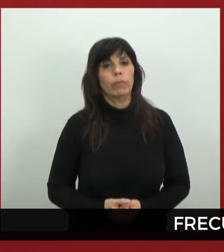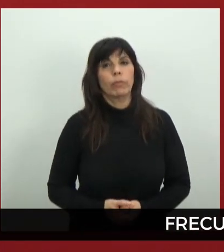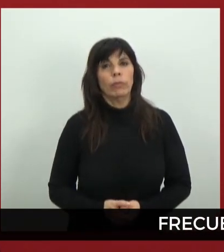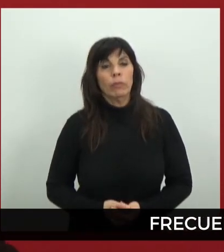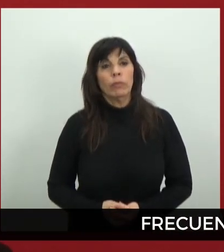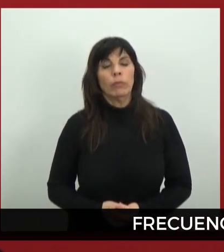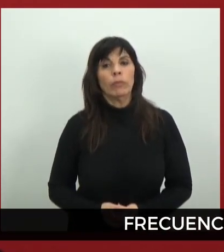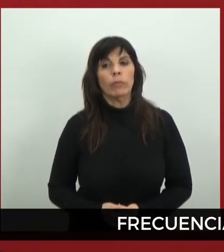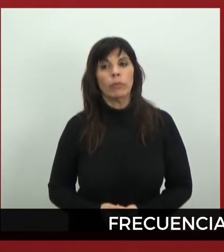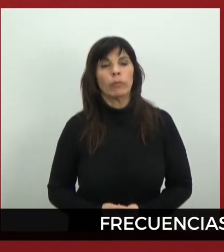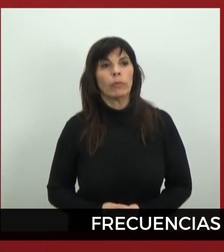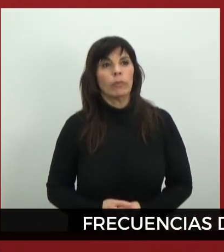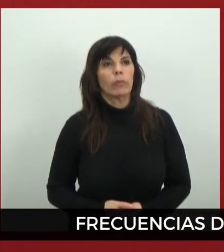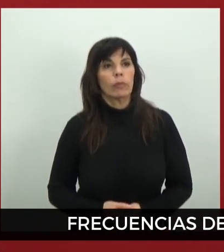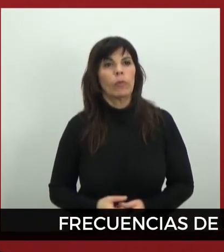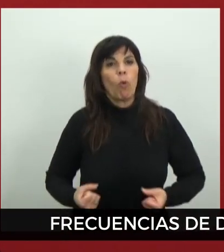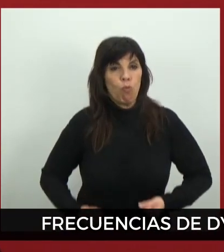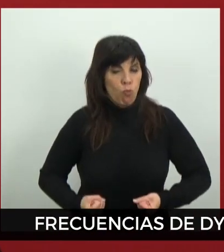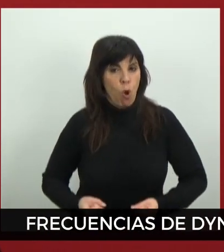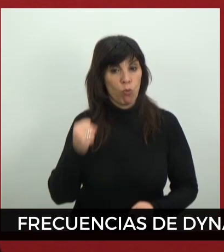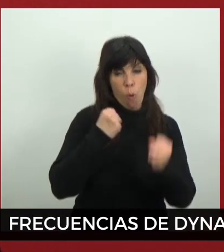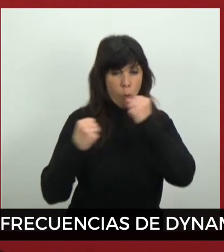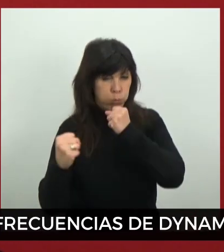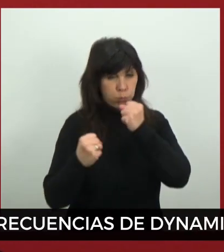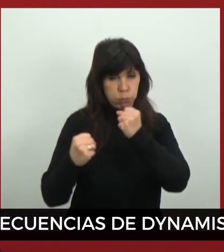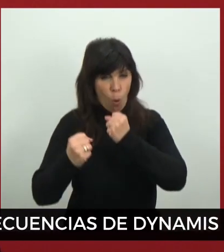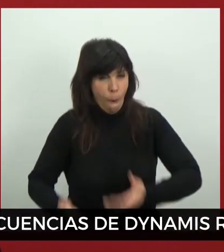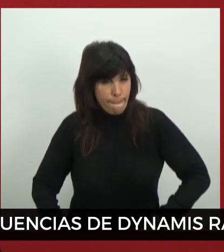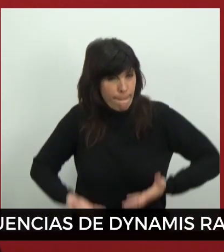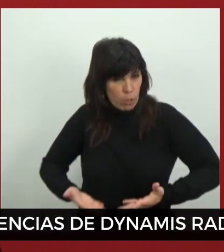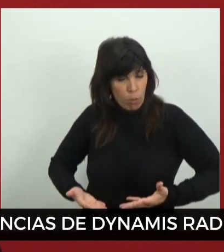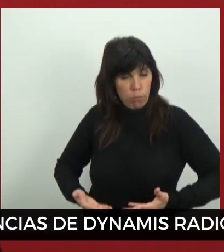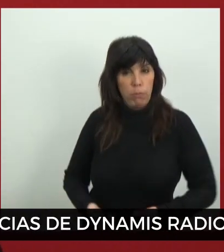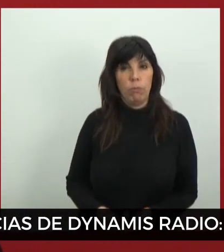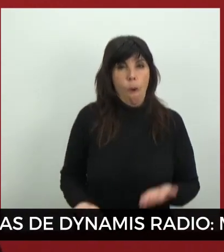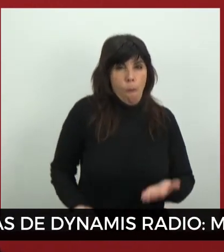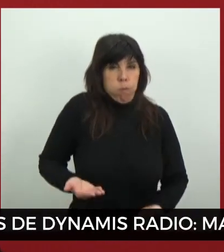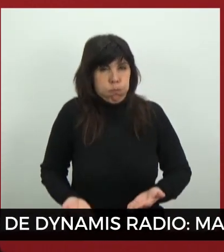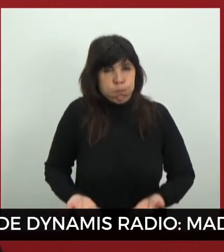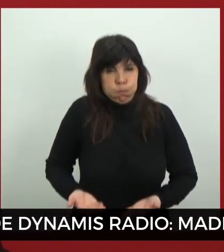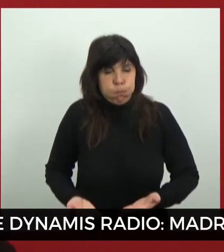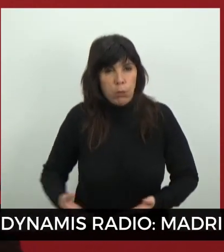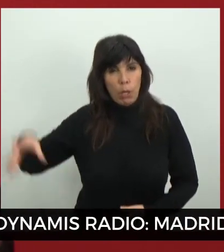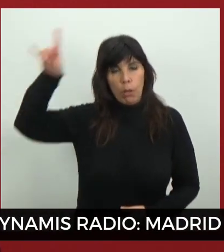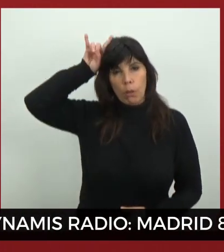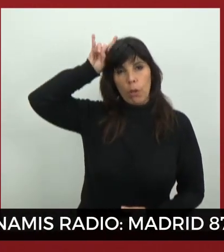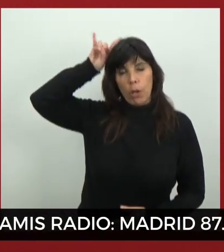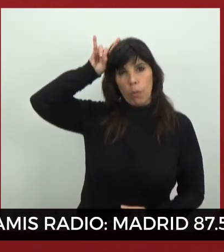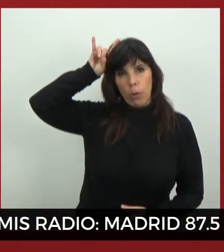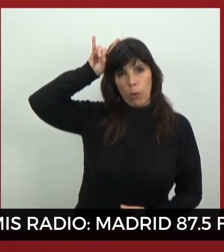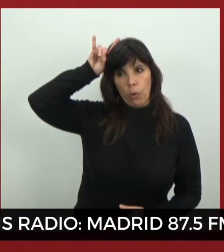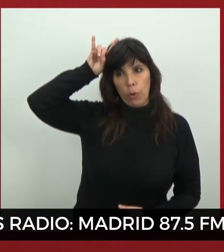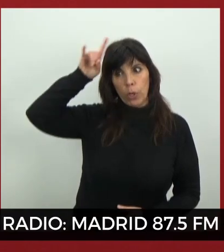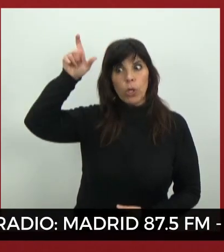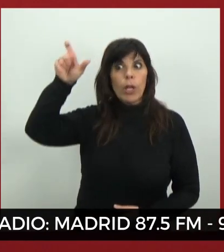o como dice el alemán, Schwergewicht. Super Schwergewicht. Son demonios que están tanto tiempo en